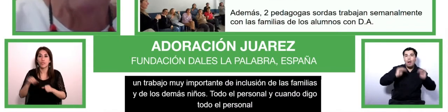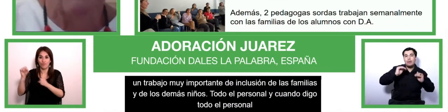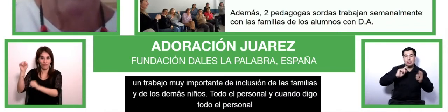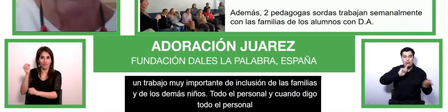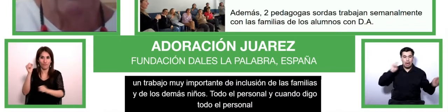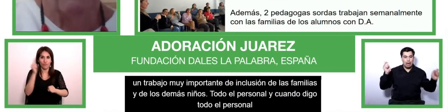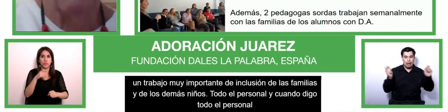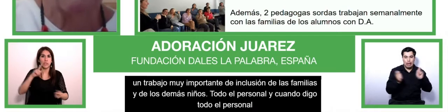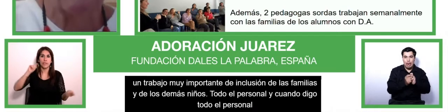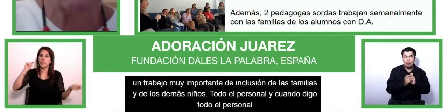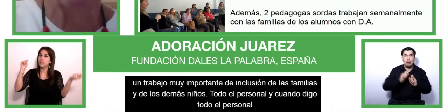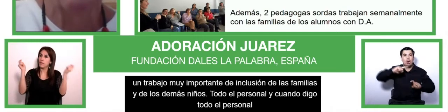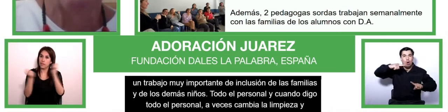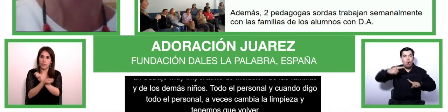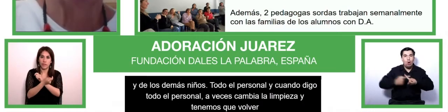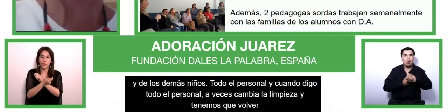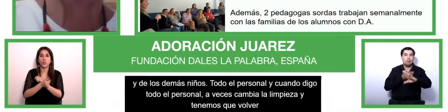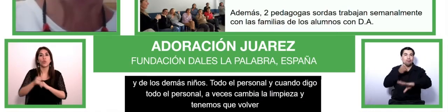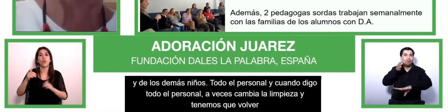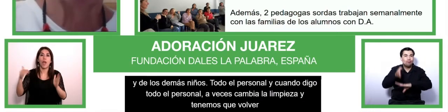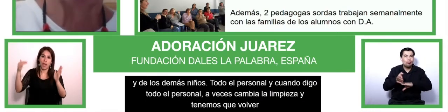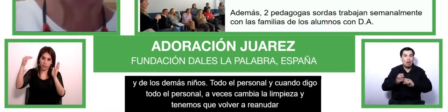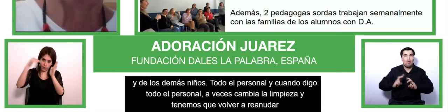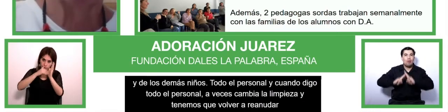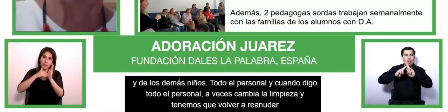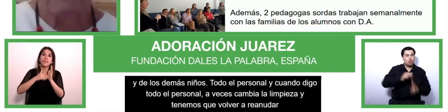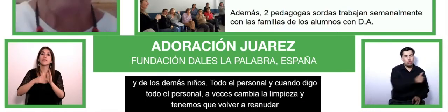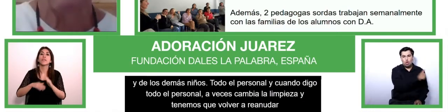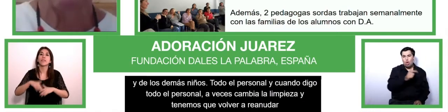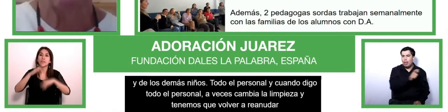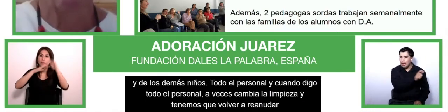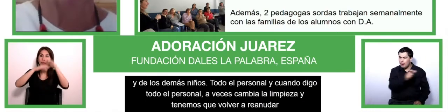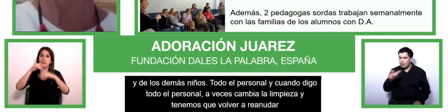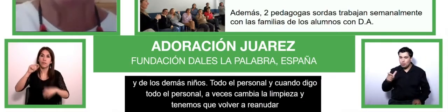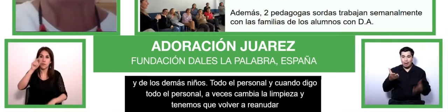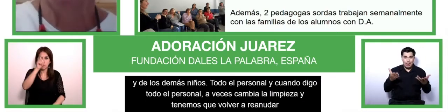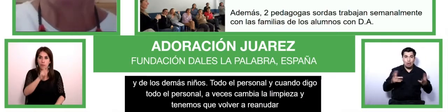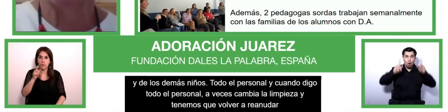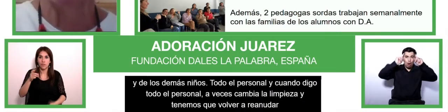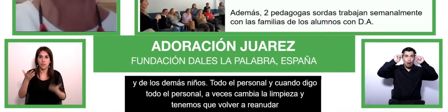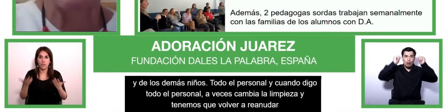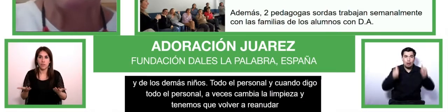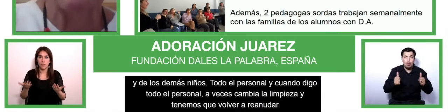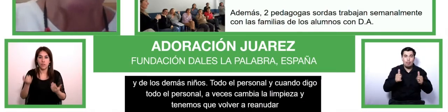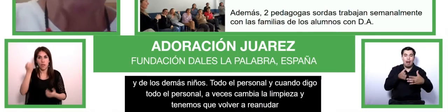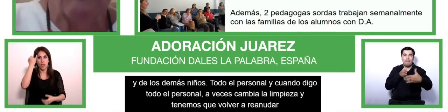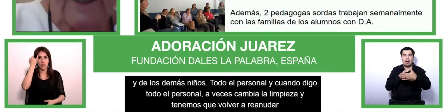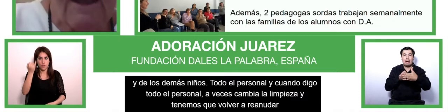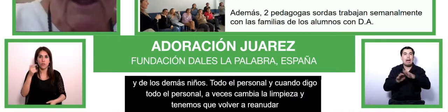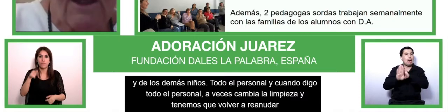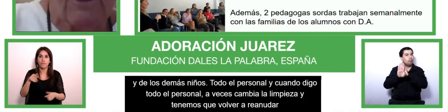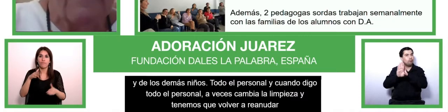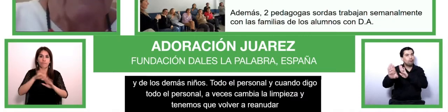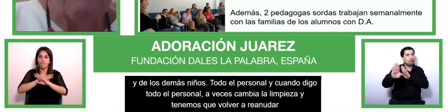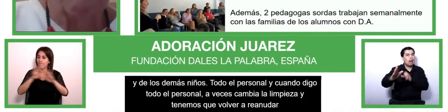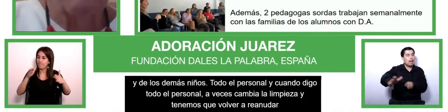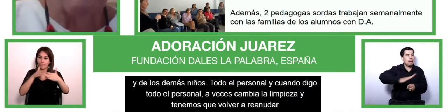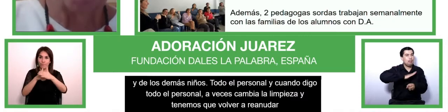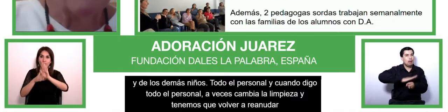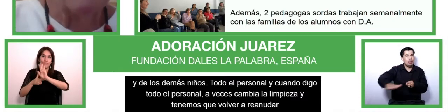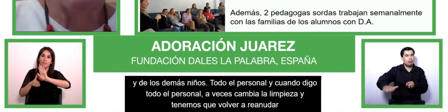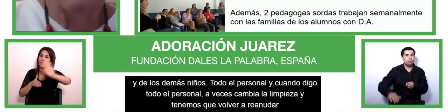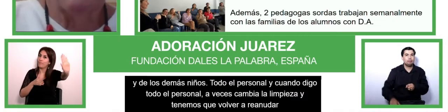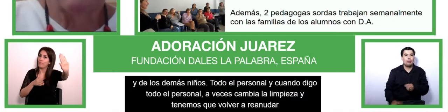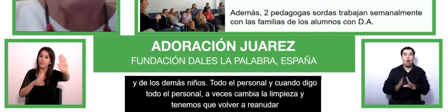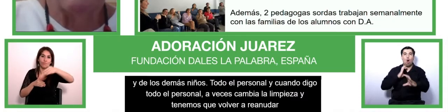a reanudar la formación, pero todo el personal está capacitado para eliminar las barreras de comunicación.